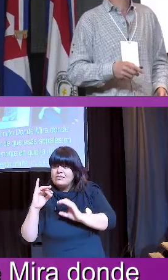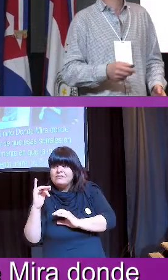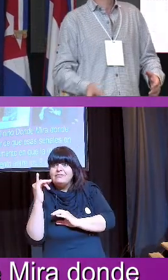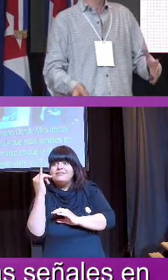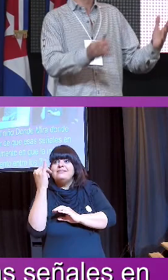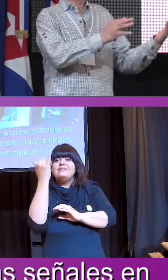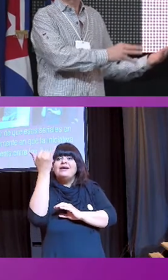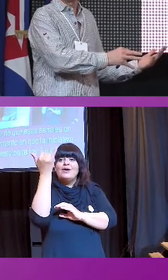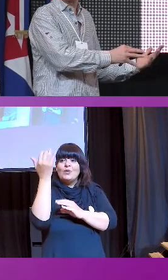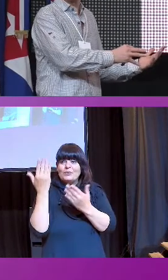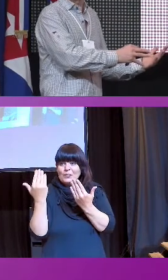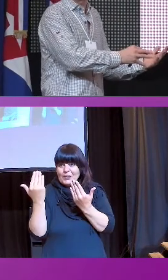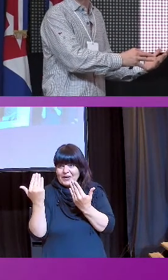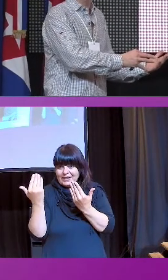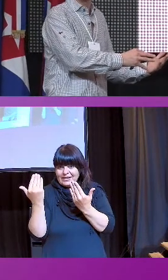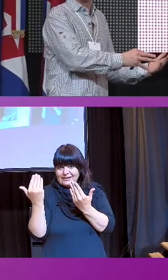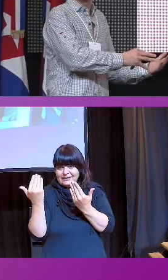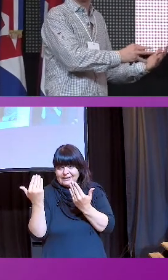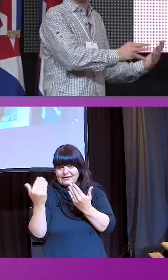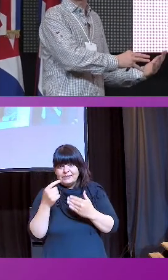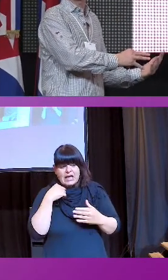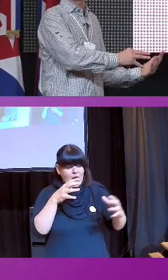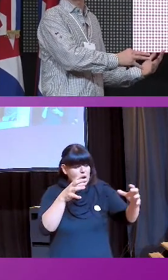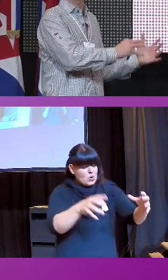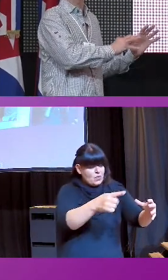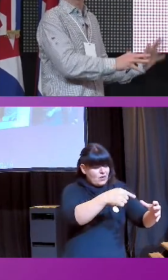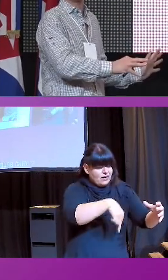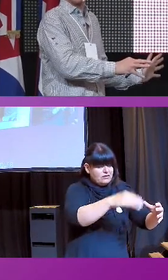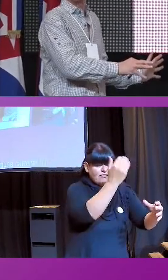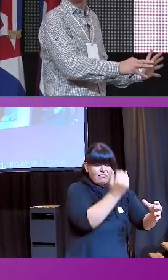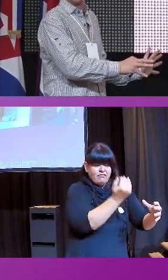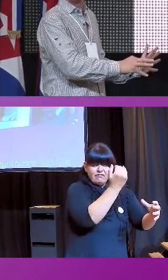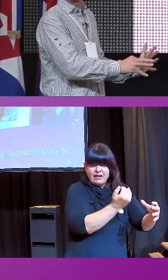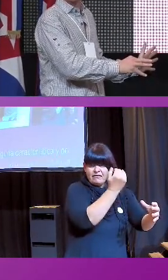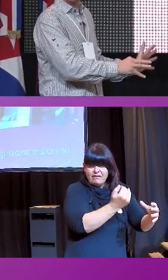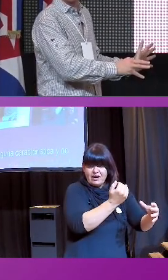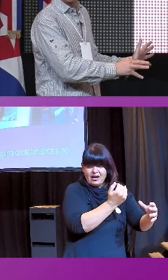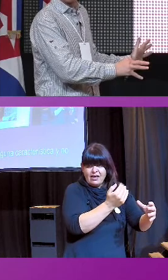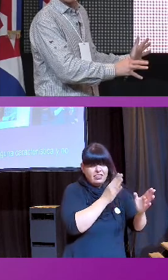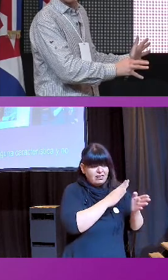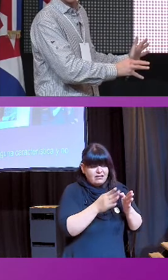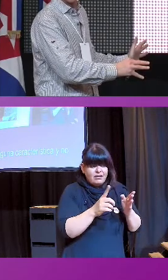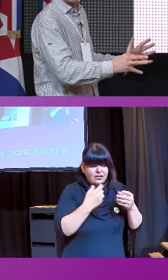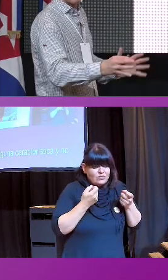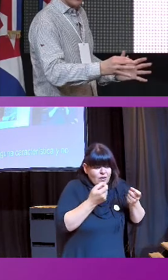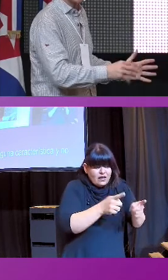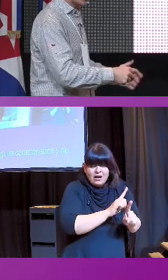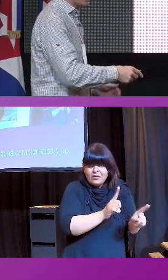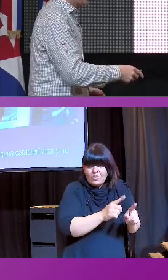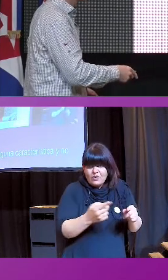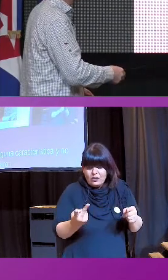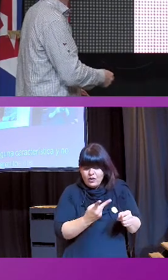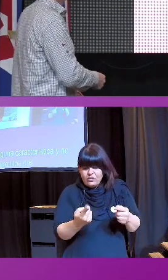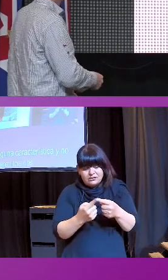meses contra el grupo que no recibió, que tenía esas mismas características y no recibió este tratamiento. ¿Sí? Compararon los